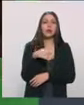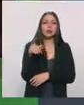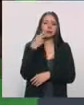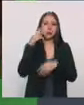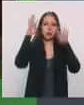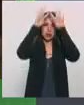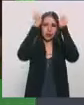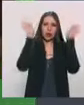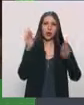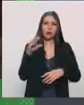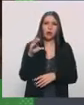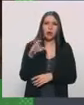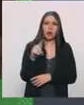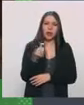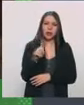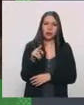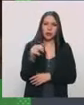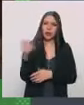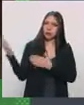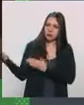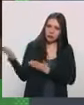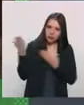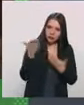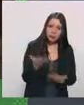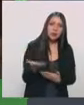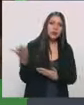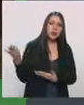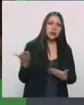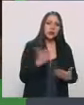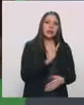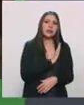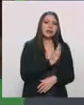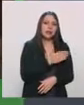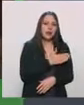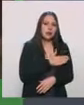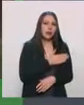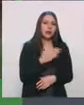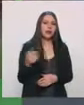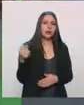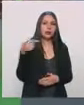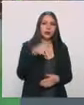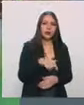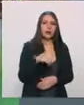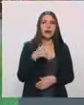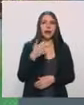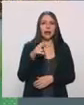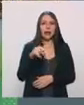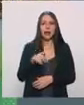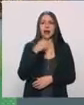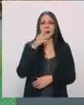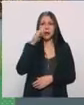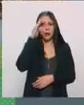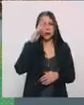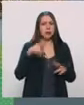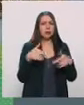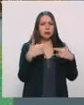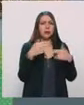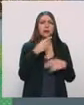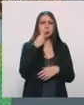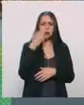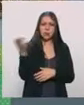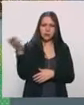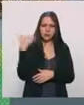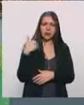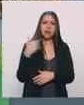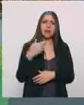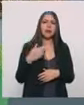los españoles en la Ciudad de México, Tenochtitlan, se le ocurre darles posada en